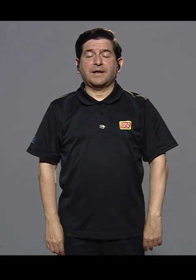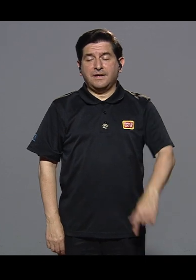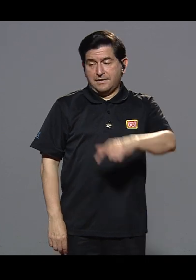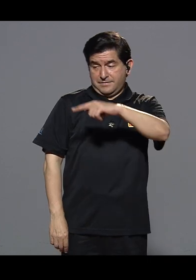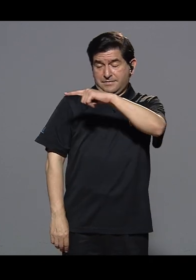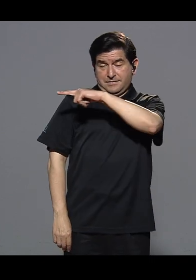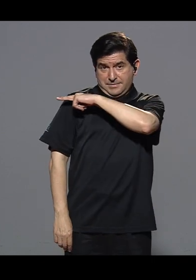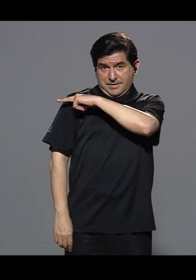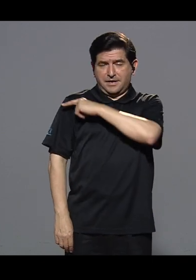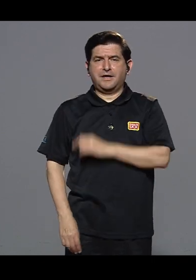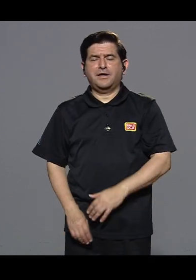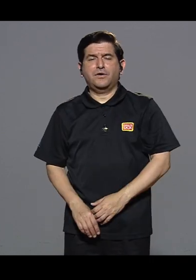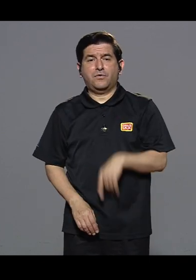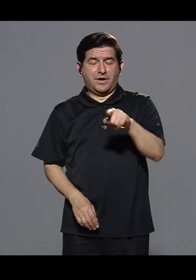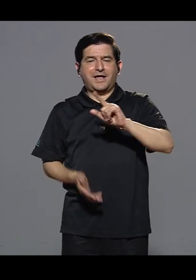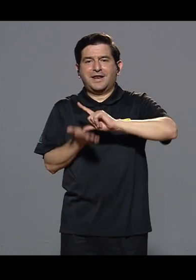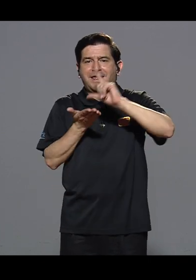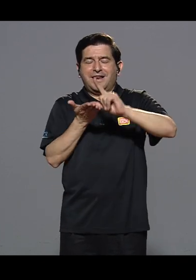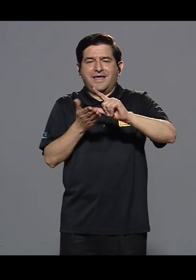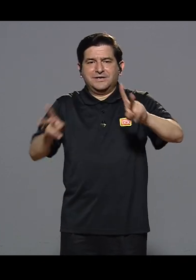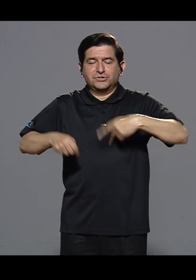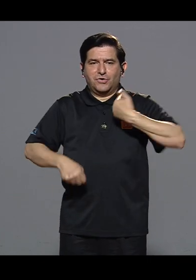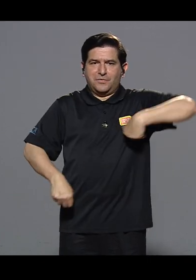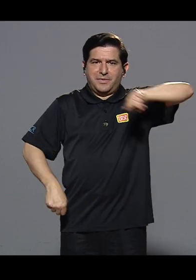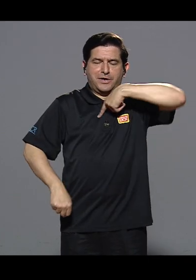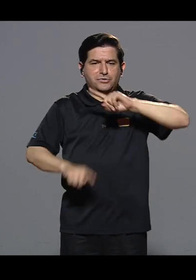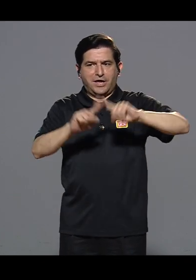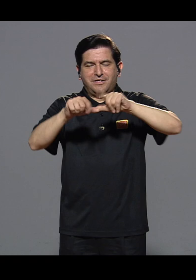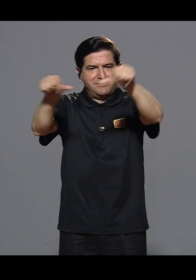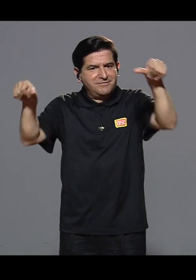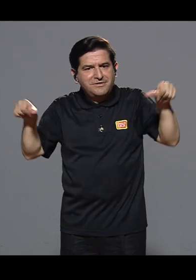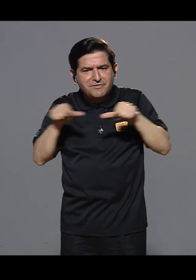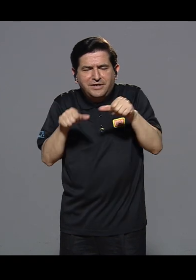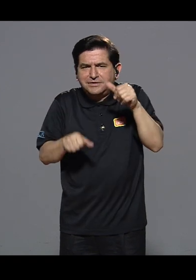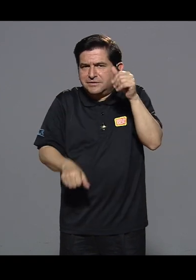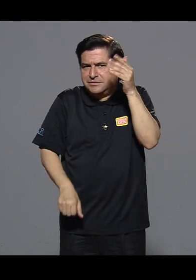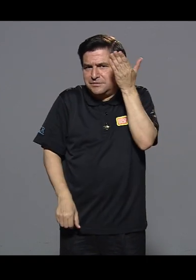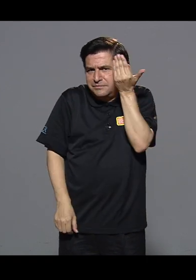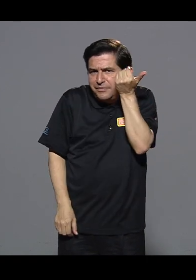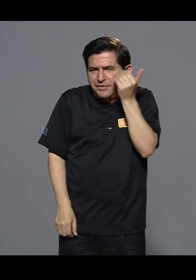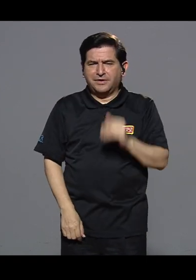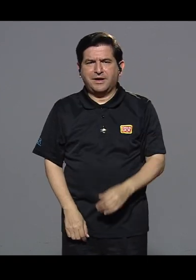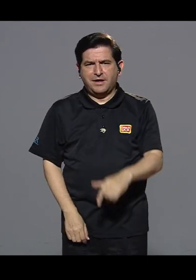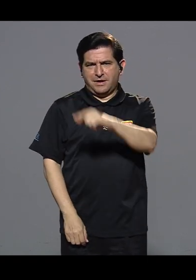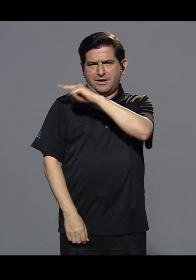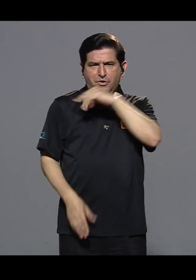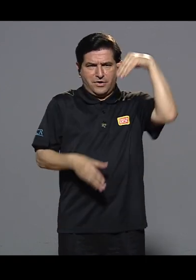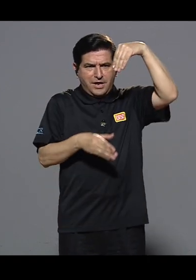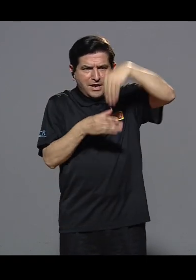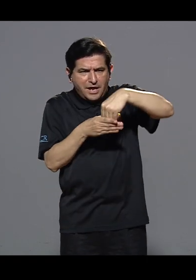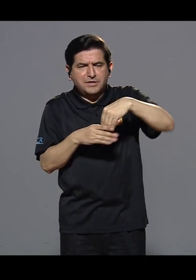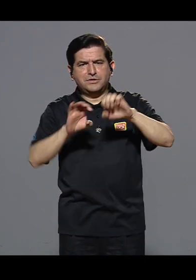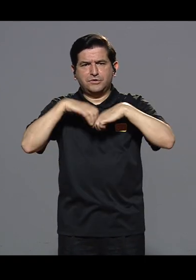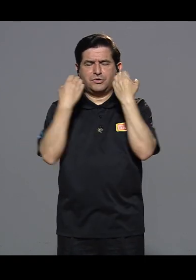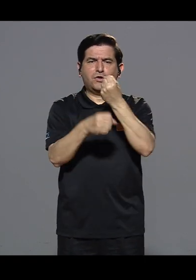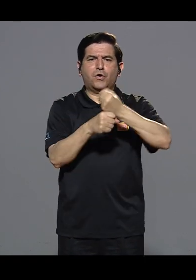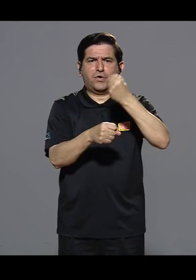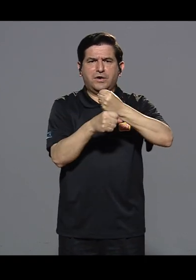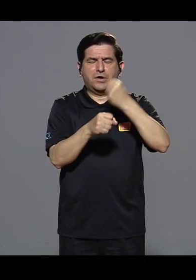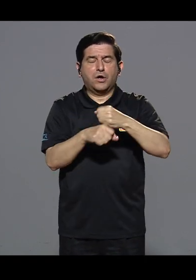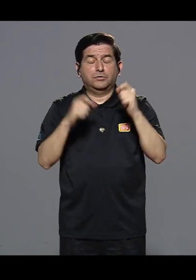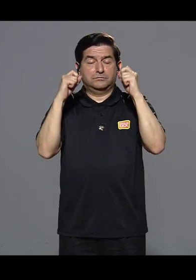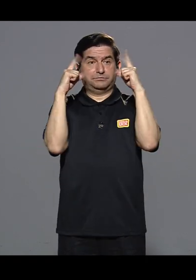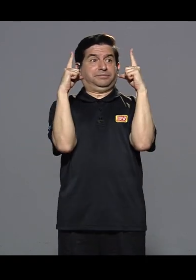Lionel ha sido una lección de vida para nosotros en muchos ámbitos, ¿verdad? Porque cuando Lionel se incorporó a nuestro equipo de trabajo fue